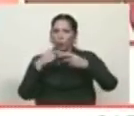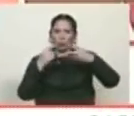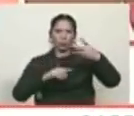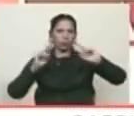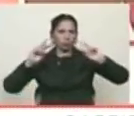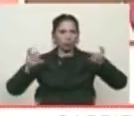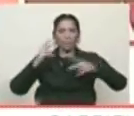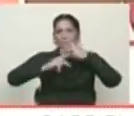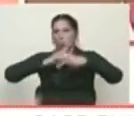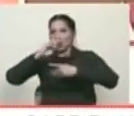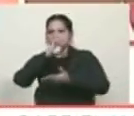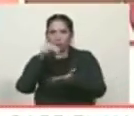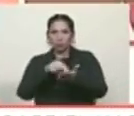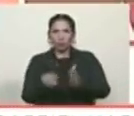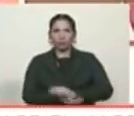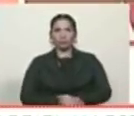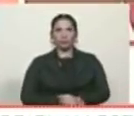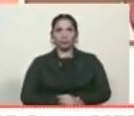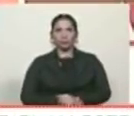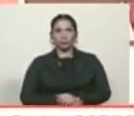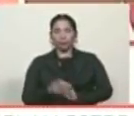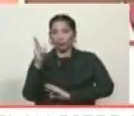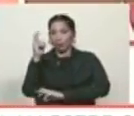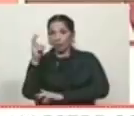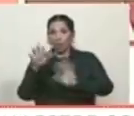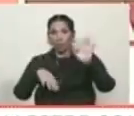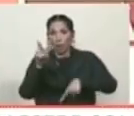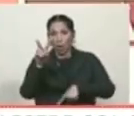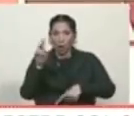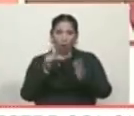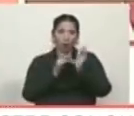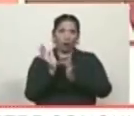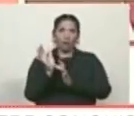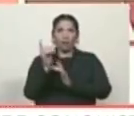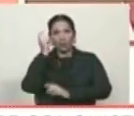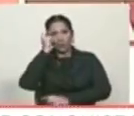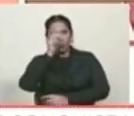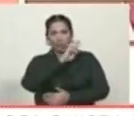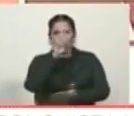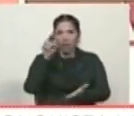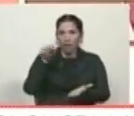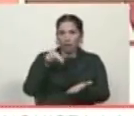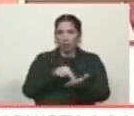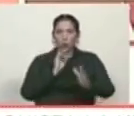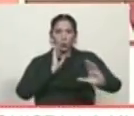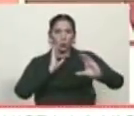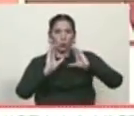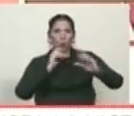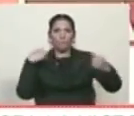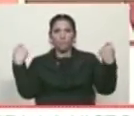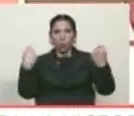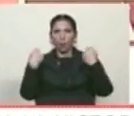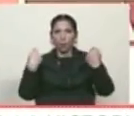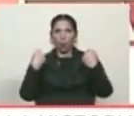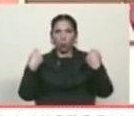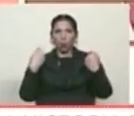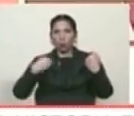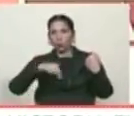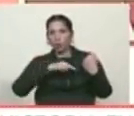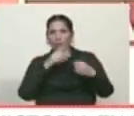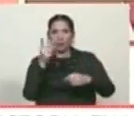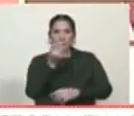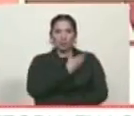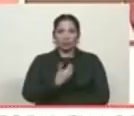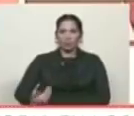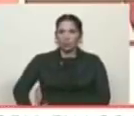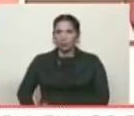producción nacional. Viernes 12 de abril, Día Nacional de la Comunicación Popular. Nuestra vicepresidenta